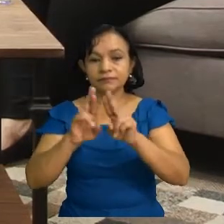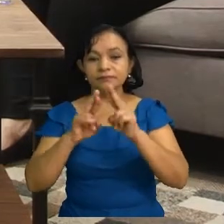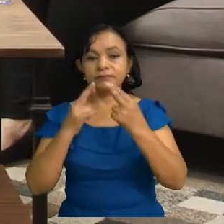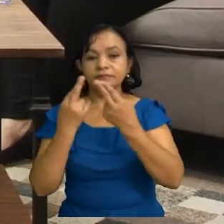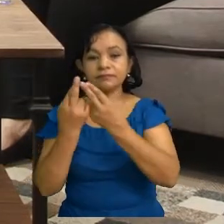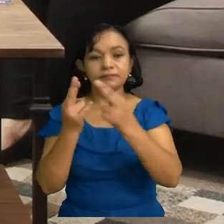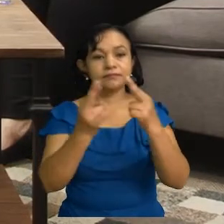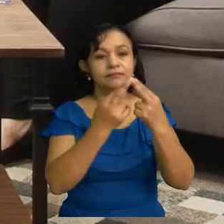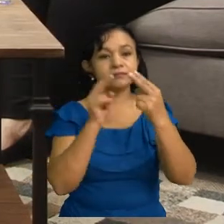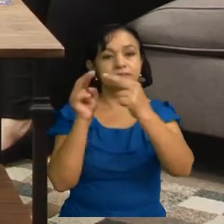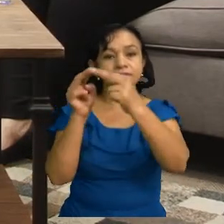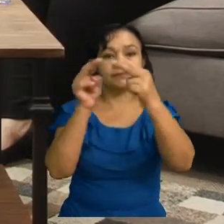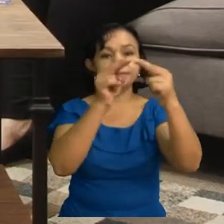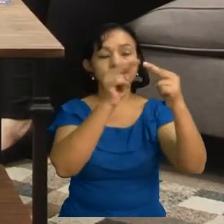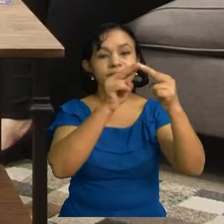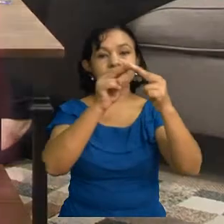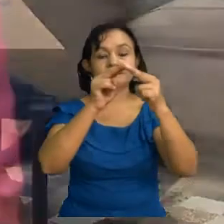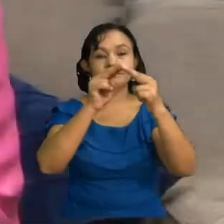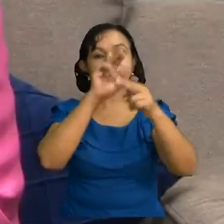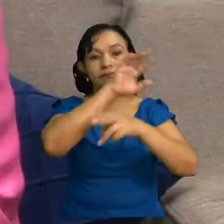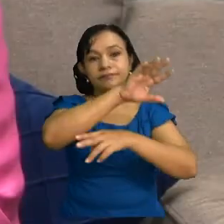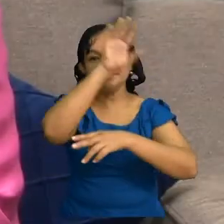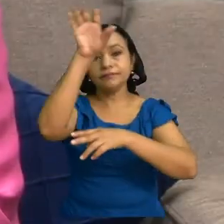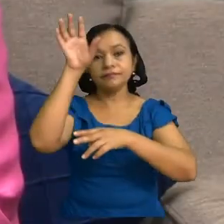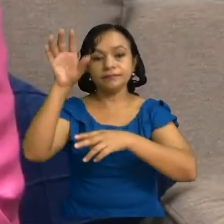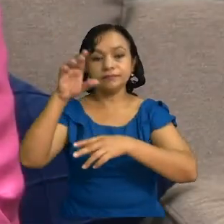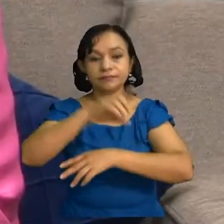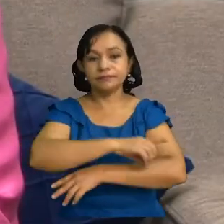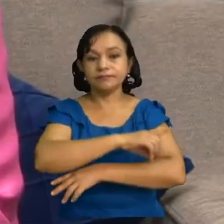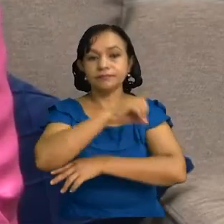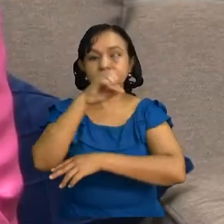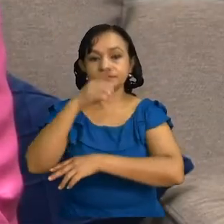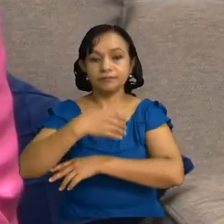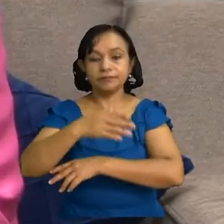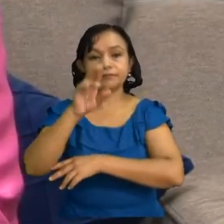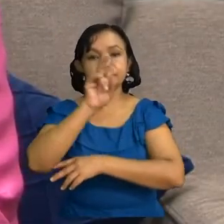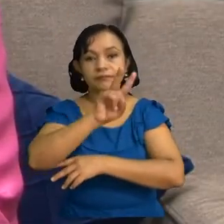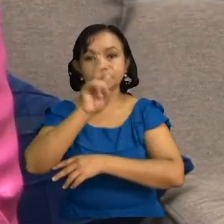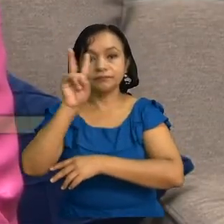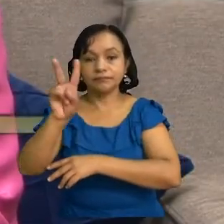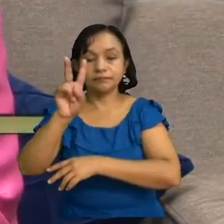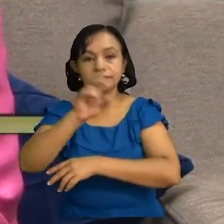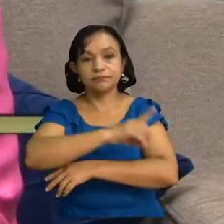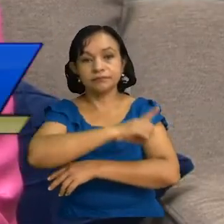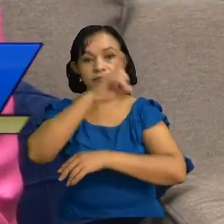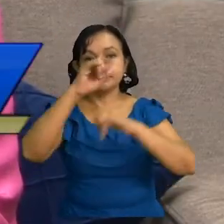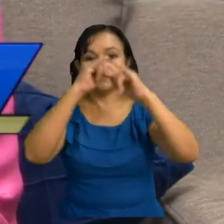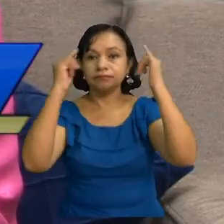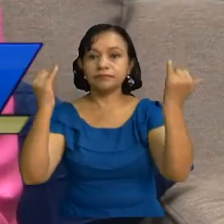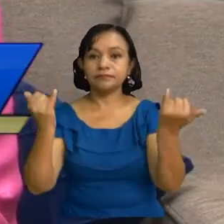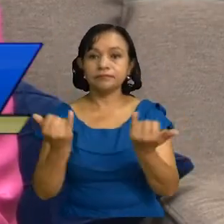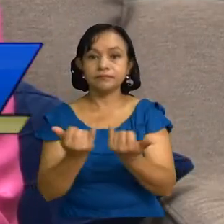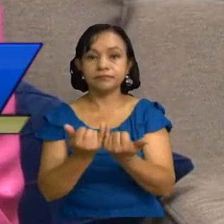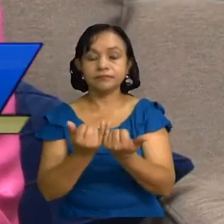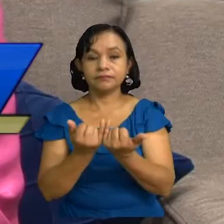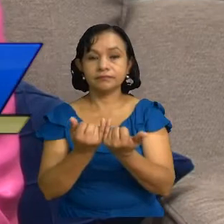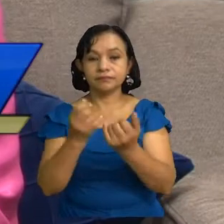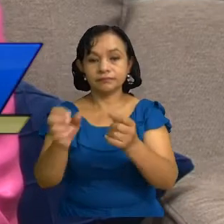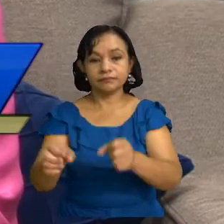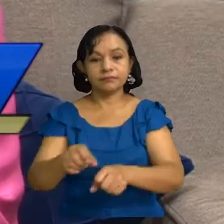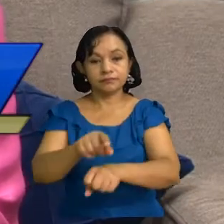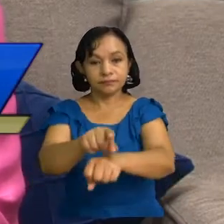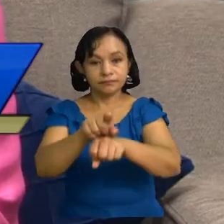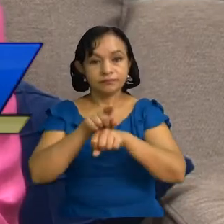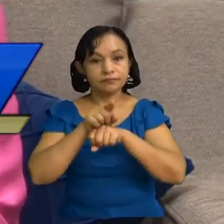interdepartamentales y el día 22 celebración al día internacional vamos a estar en madrid con